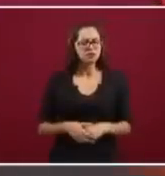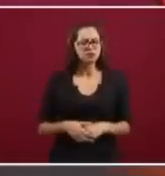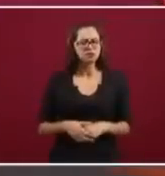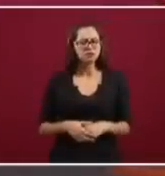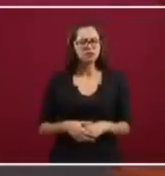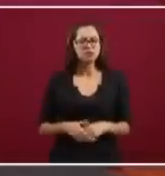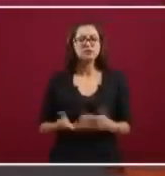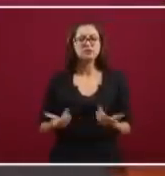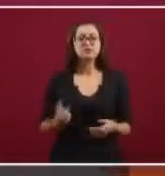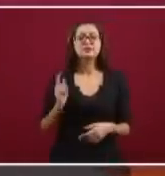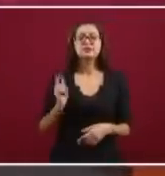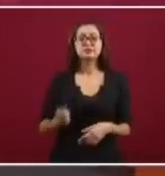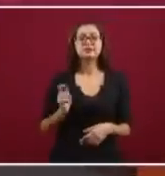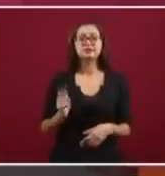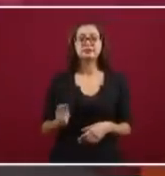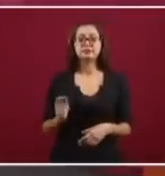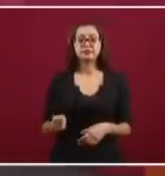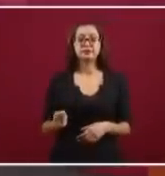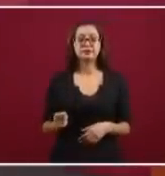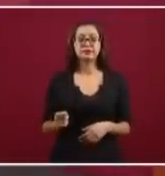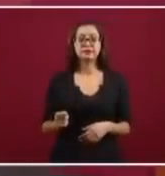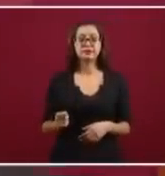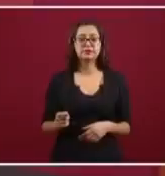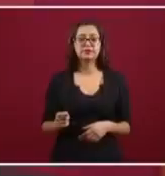Eso representa